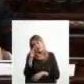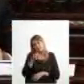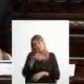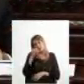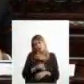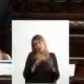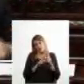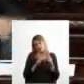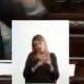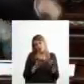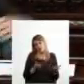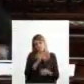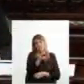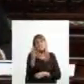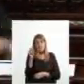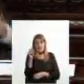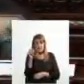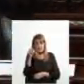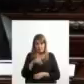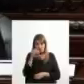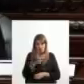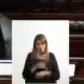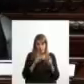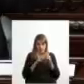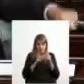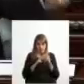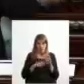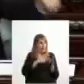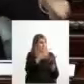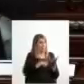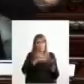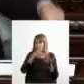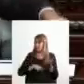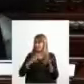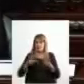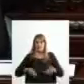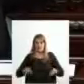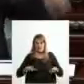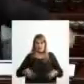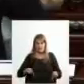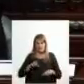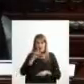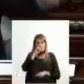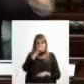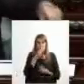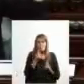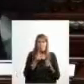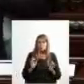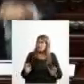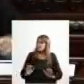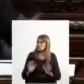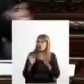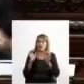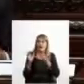100 millones de dólares por año se le va. ¿A qué? A subsidiar la ineficiencia en la Intendencia de Montevideo y la cantidad de funcionarios y ONGs